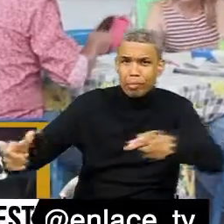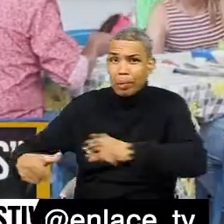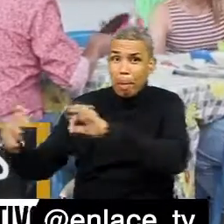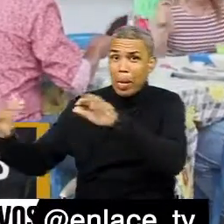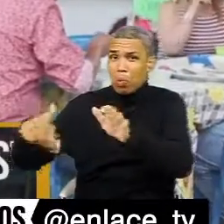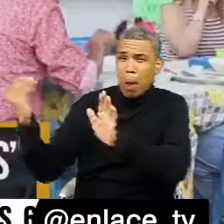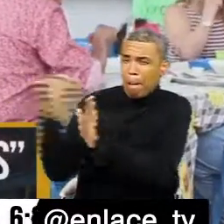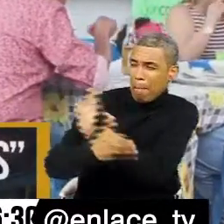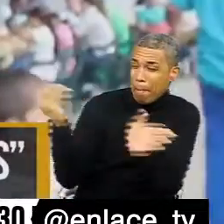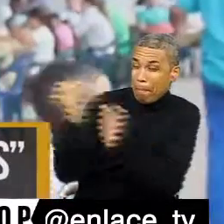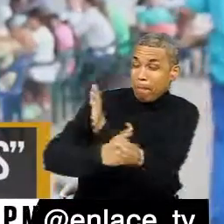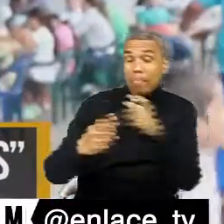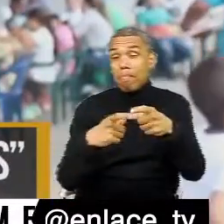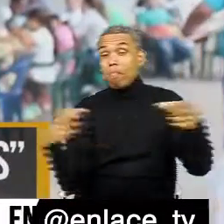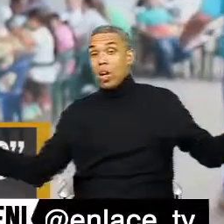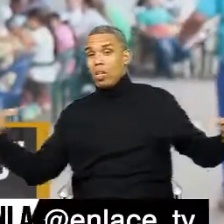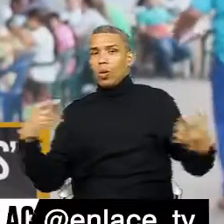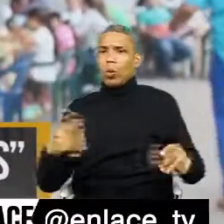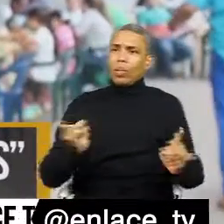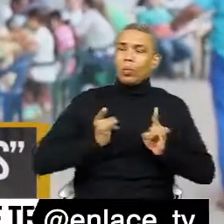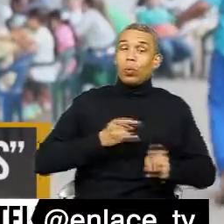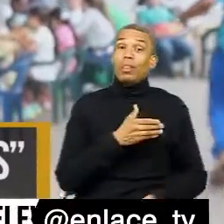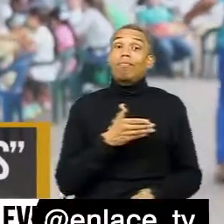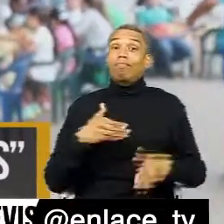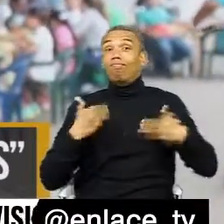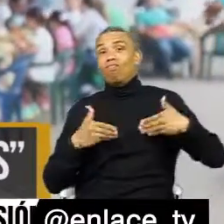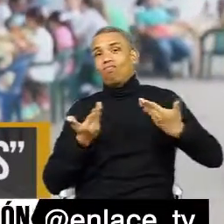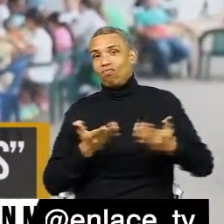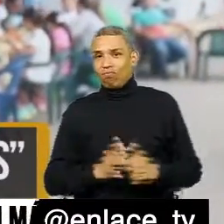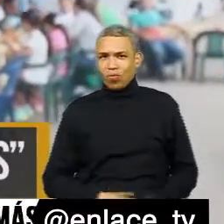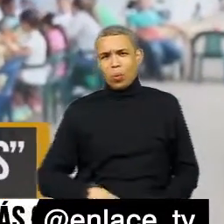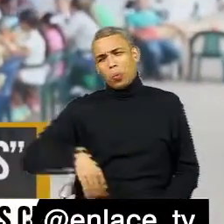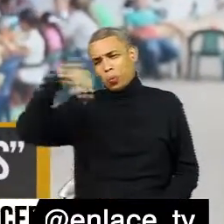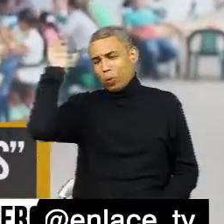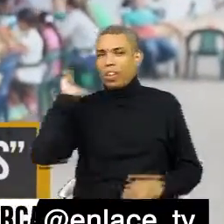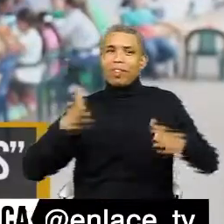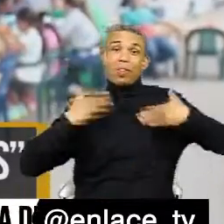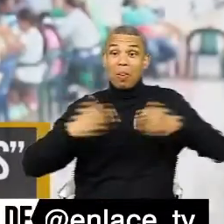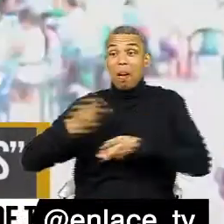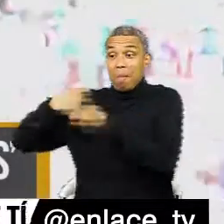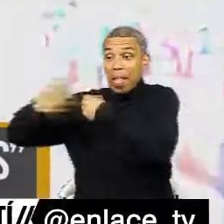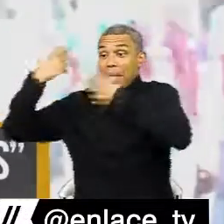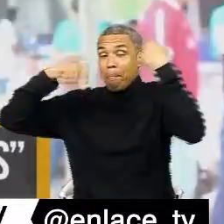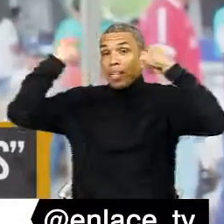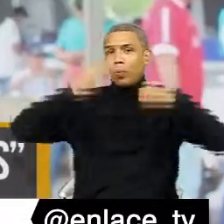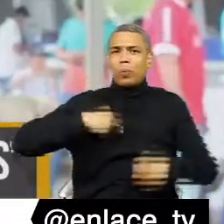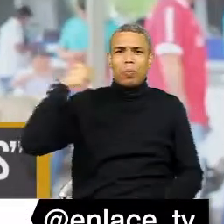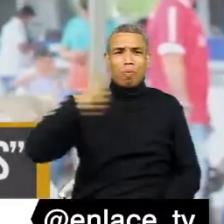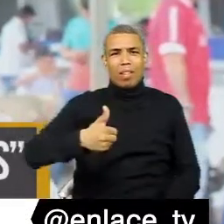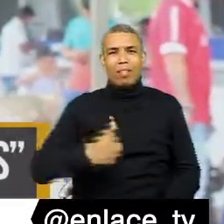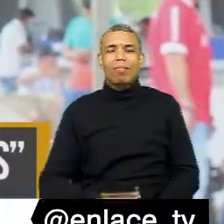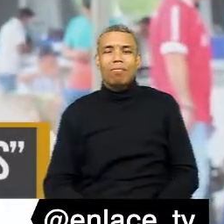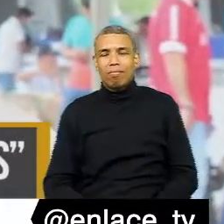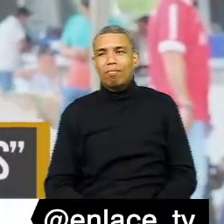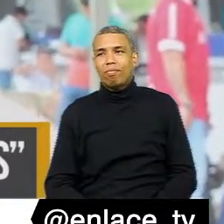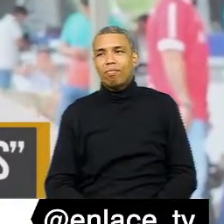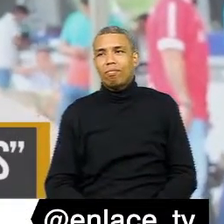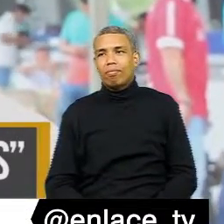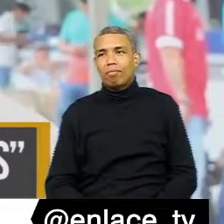beneficiado con toda la clientela que ha participado hoy y estamos muy alegres de la venta que hemos tenido hoy. Porque ya van conociendo